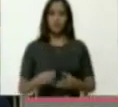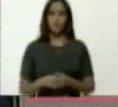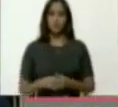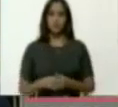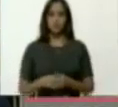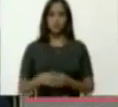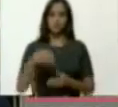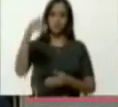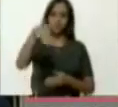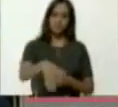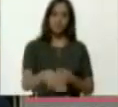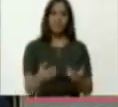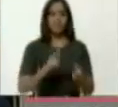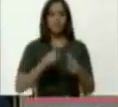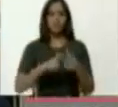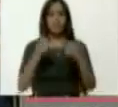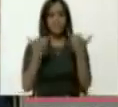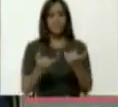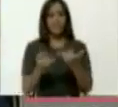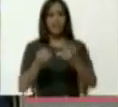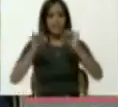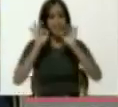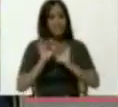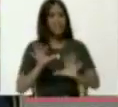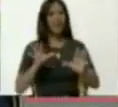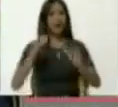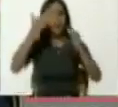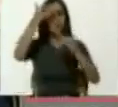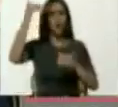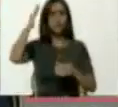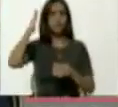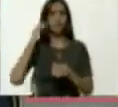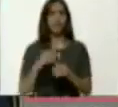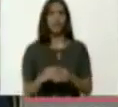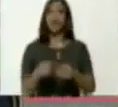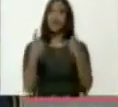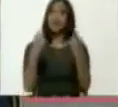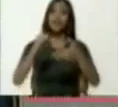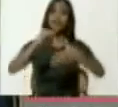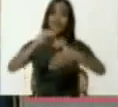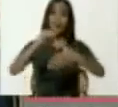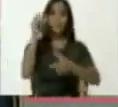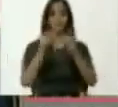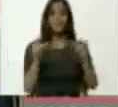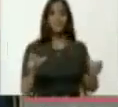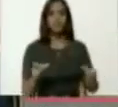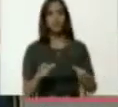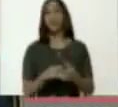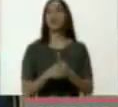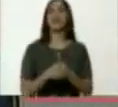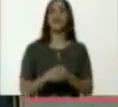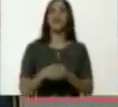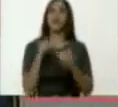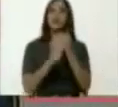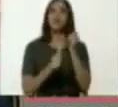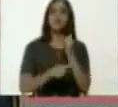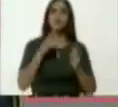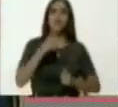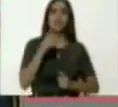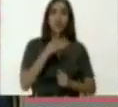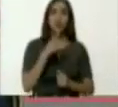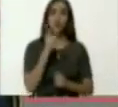Entonces, dejémonos de hipocresía. ¿Qué es lo que está afectando a Latinoamérica? Personajes, estiércol político llamado